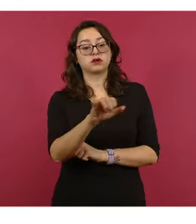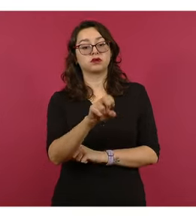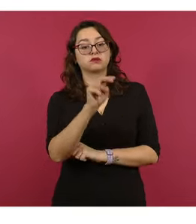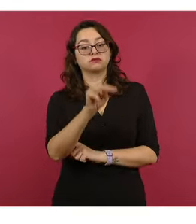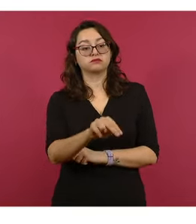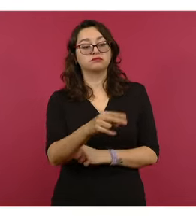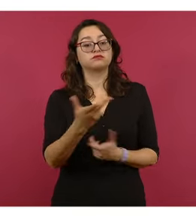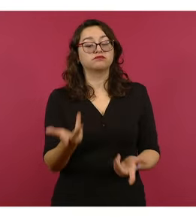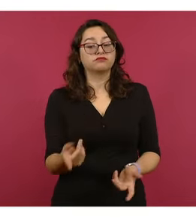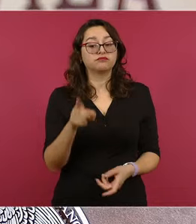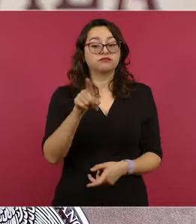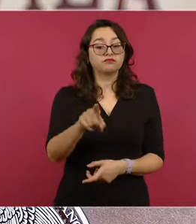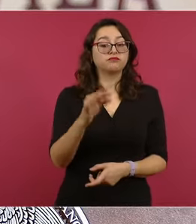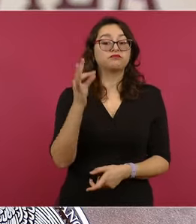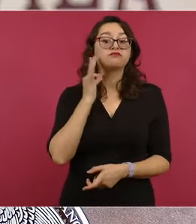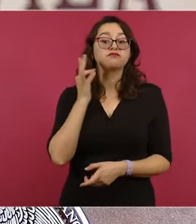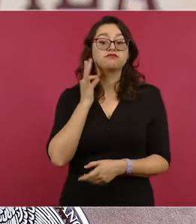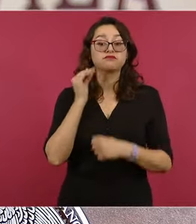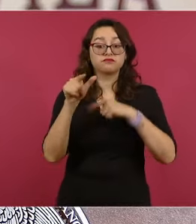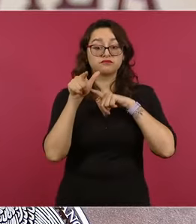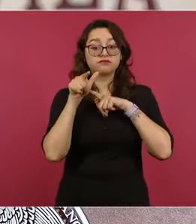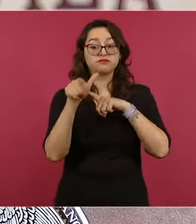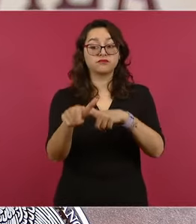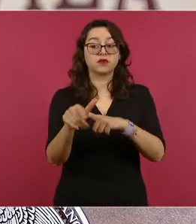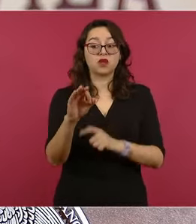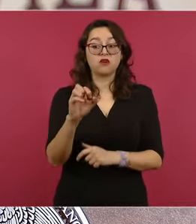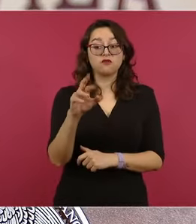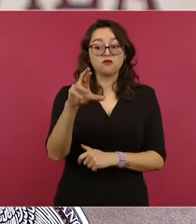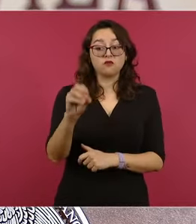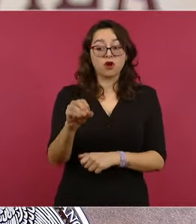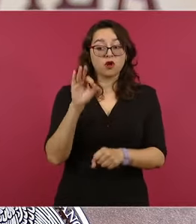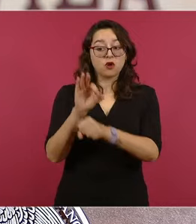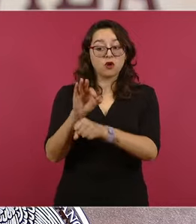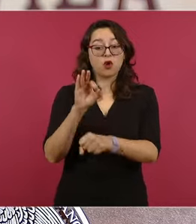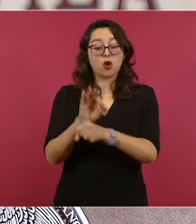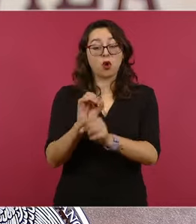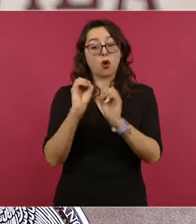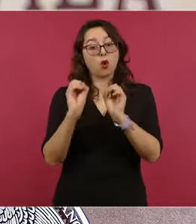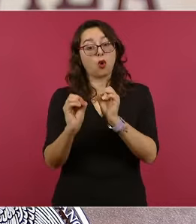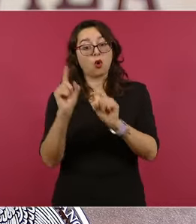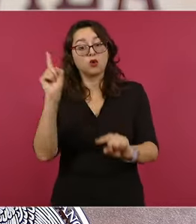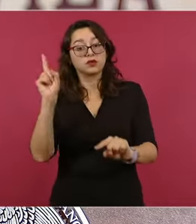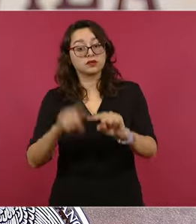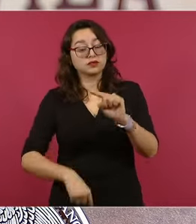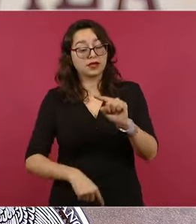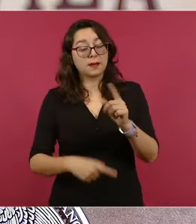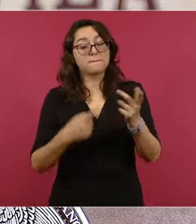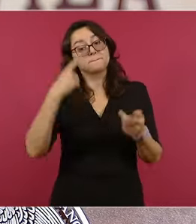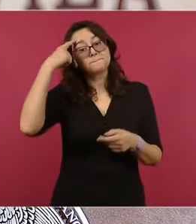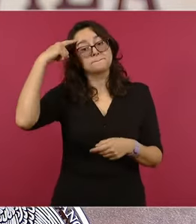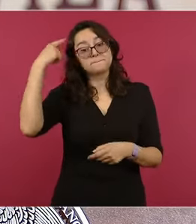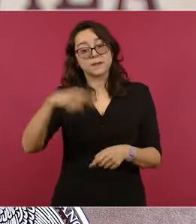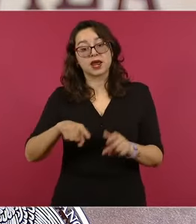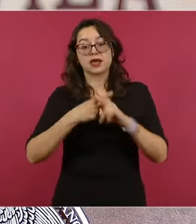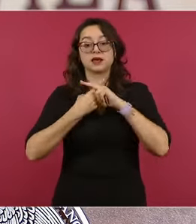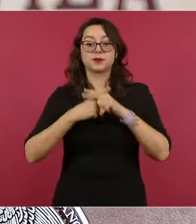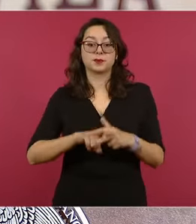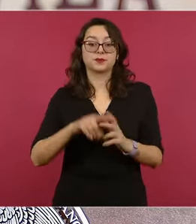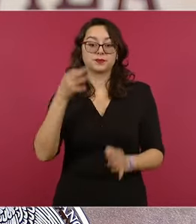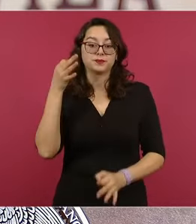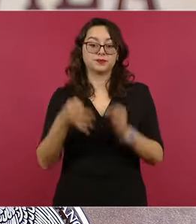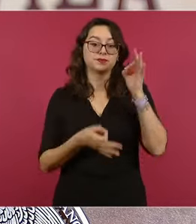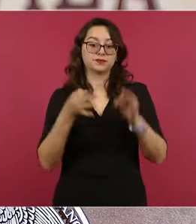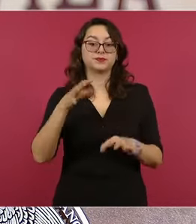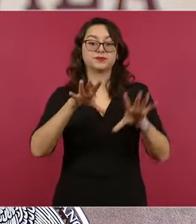determinar y votar si el fiscal debe continuar con fuero o no para que la Fiscalía General de la República pueda proceder en su